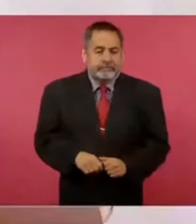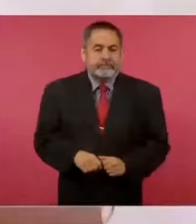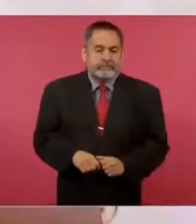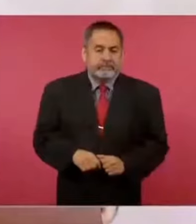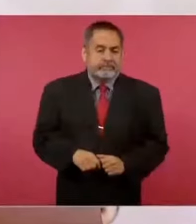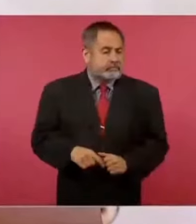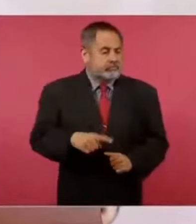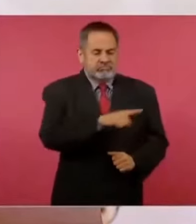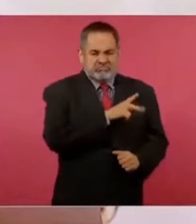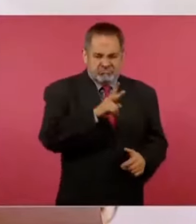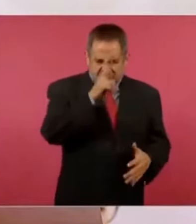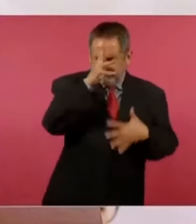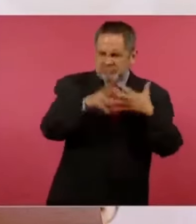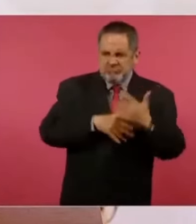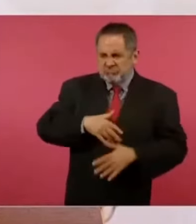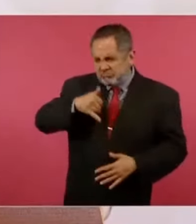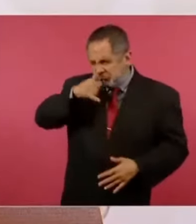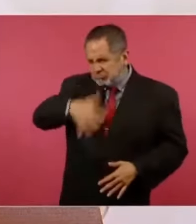Muy violentos,